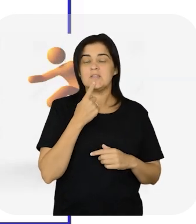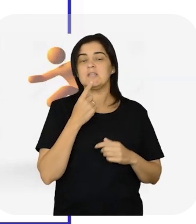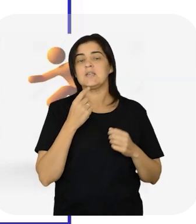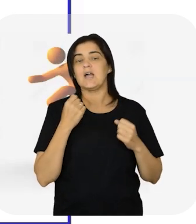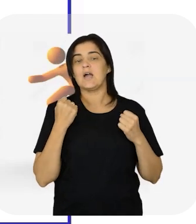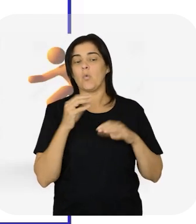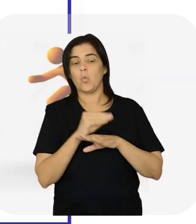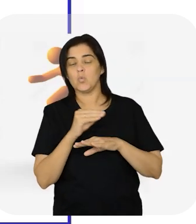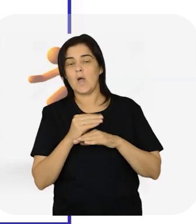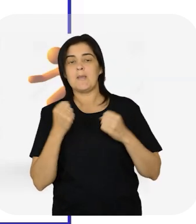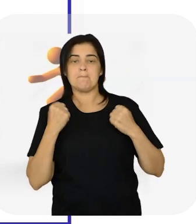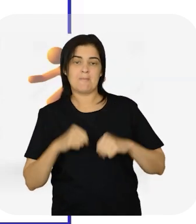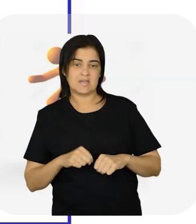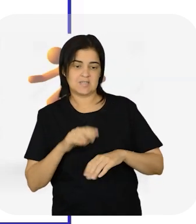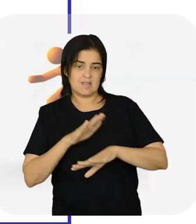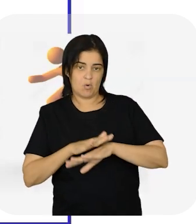práctica.